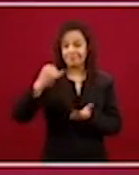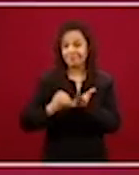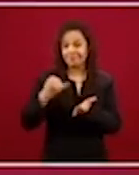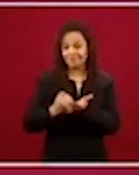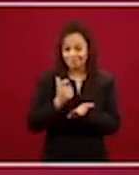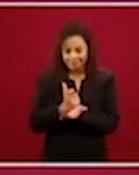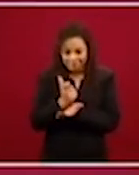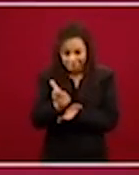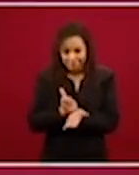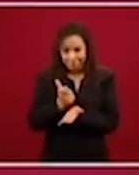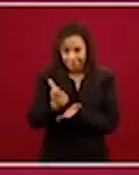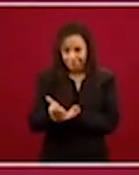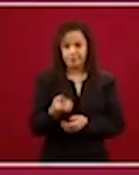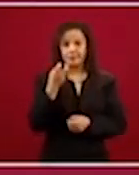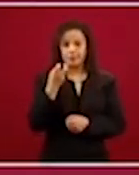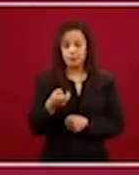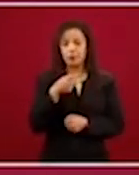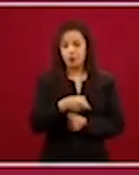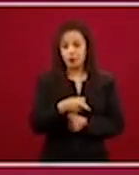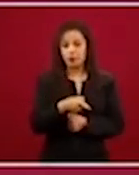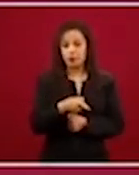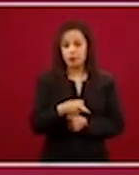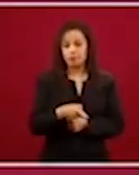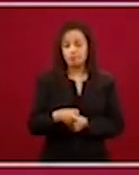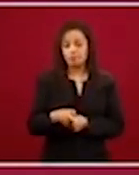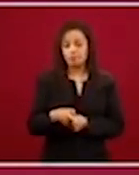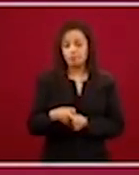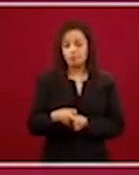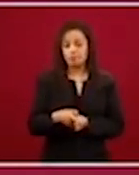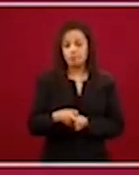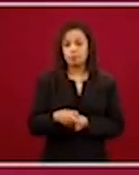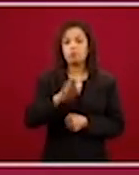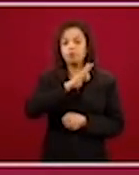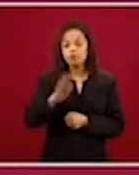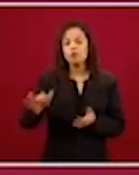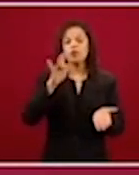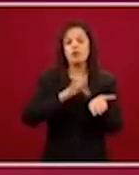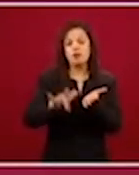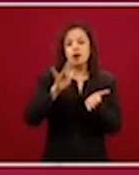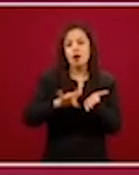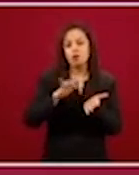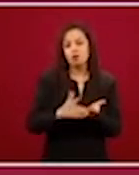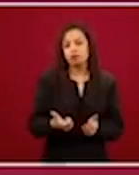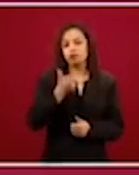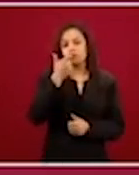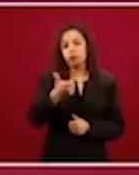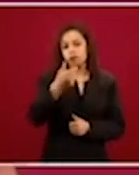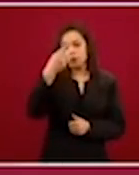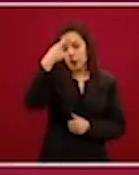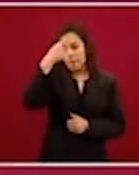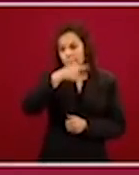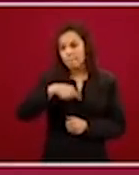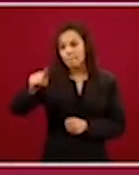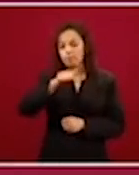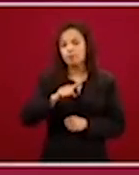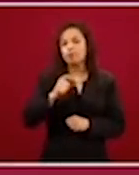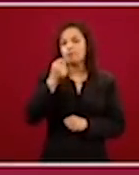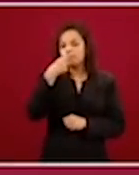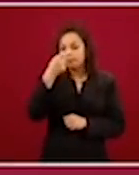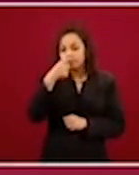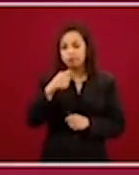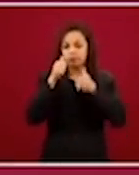el que soporta financieramente la atención de estas mujeres no es caridad no es generosidad no es situación